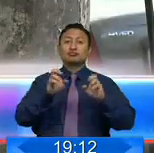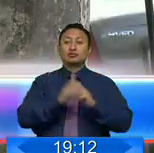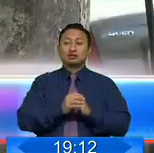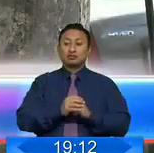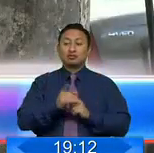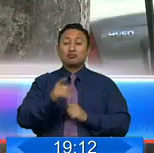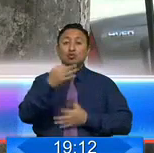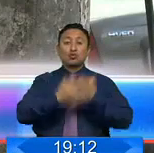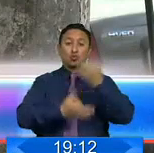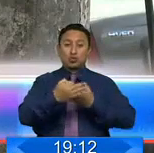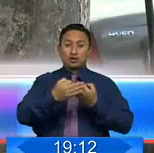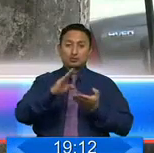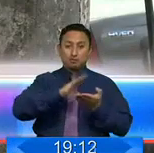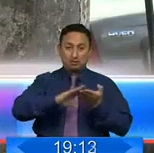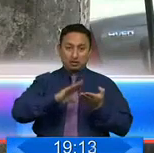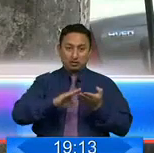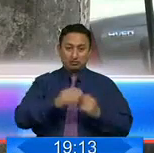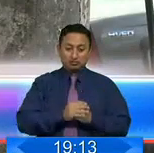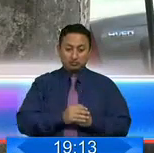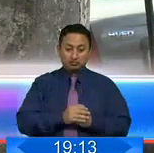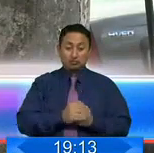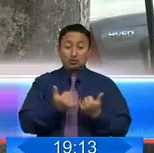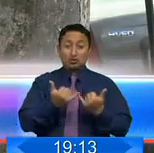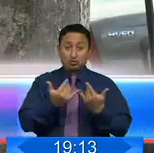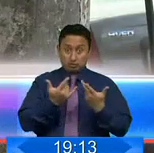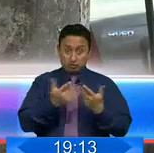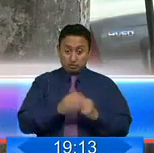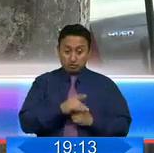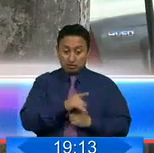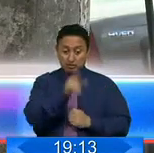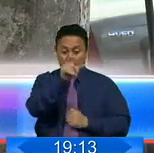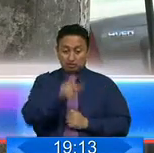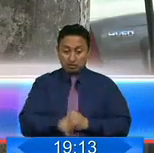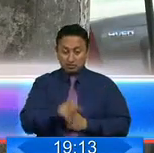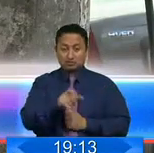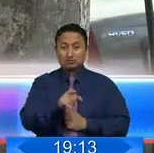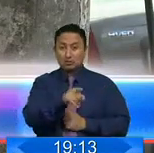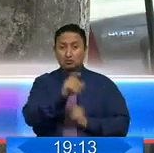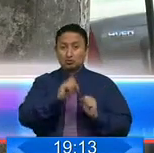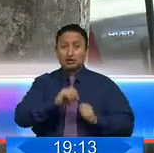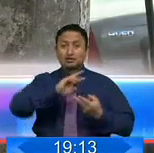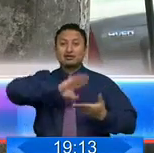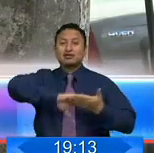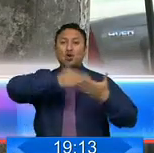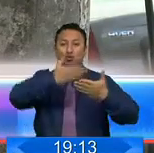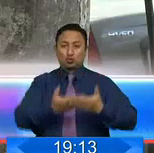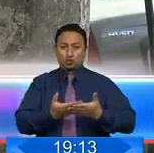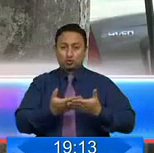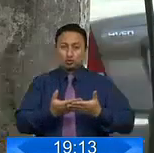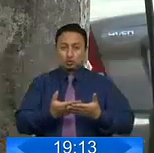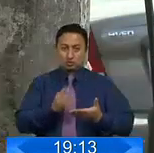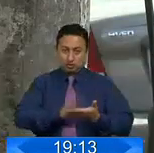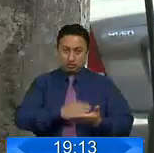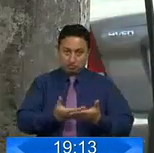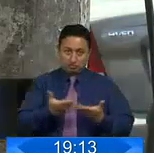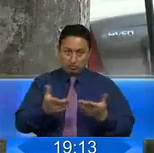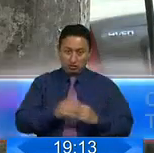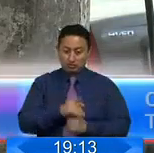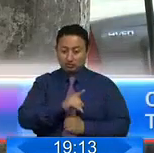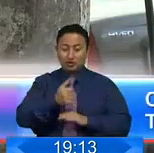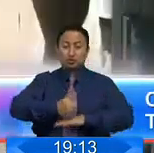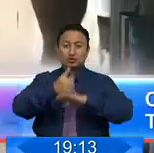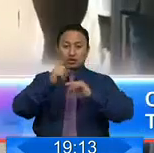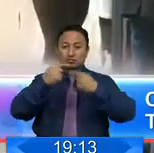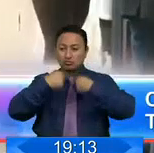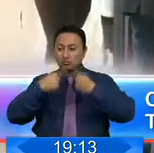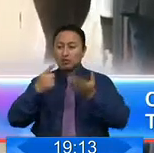juez y de que se ha logrado identificar a una persona que pueda ser la traductora, inmediatamente el tribunal convocará la audiencia.